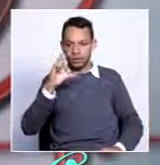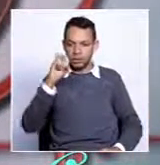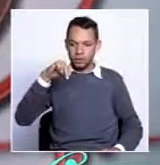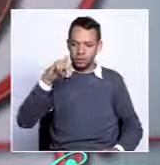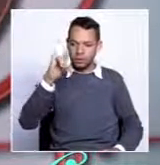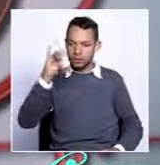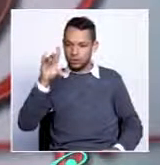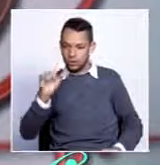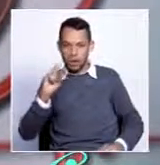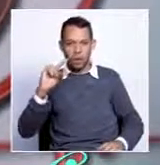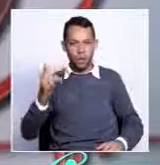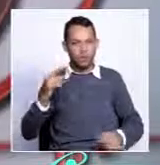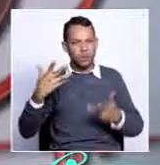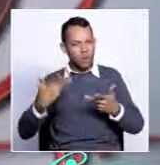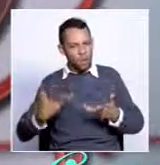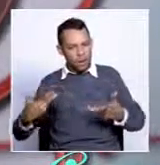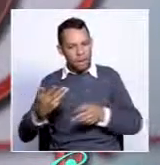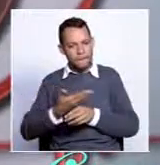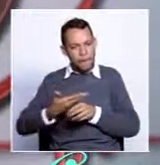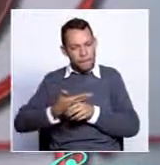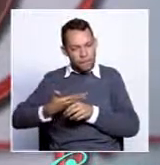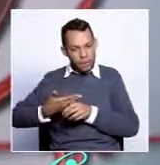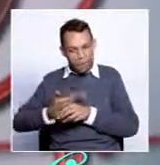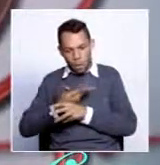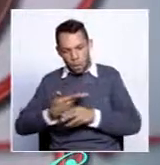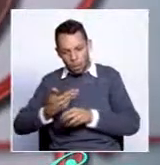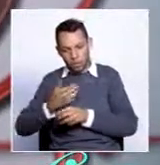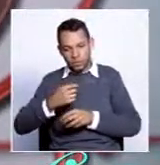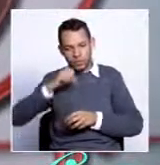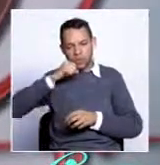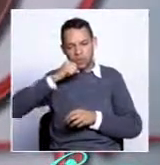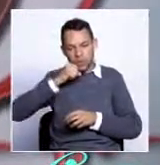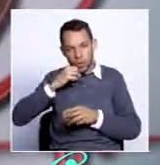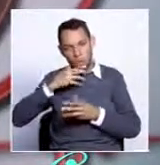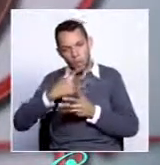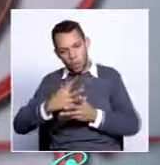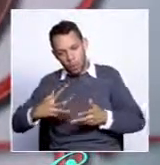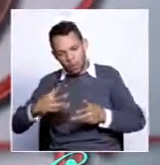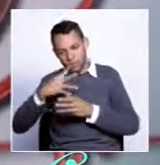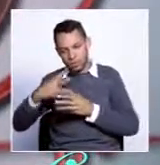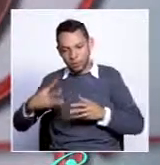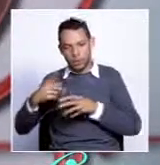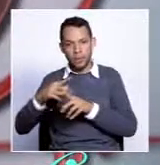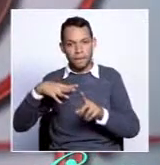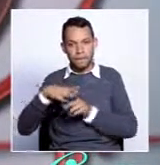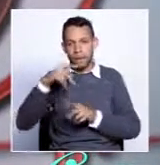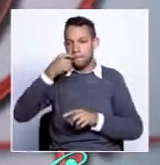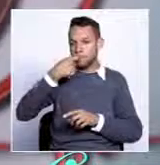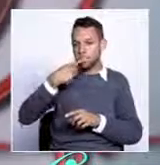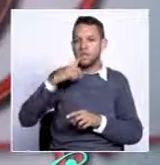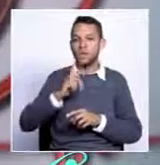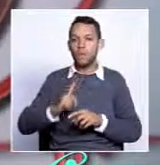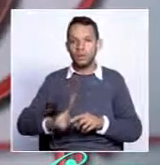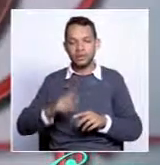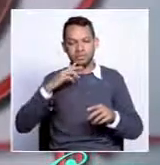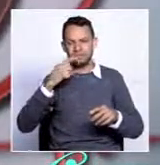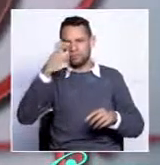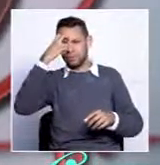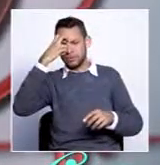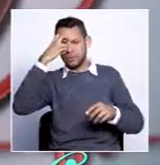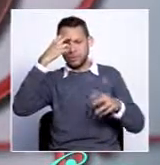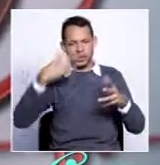y xavi la costa sur normal que el jugo de papa con zanahoria que el otro se tomaban un call breaker y que no se estaban tomando lo que tenía que estar muy brown